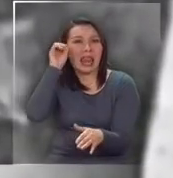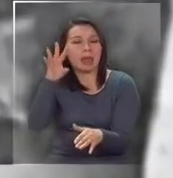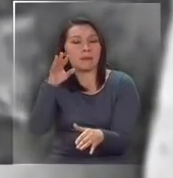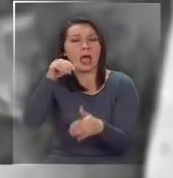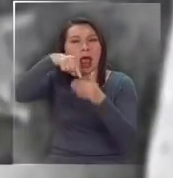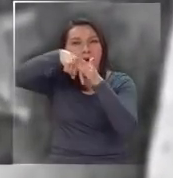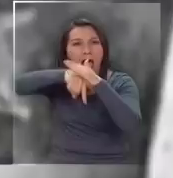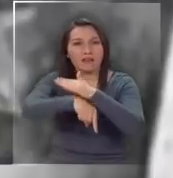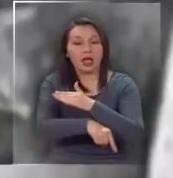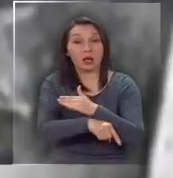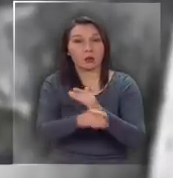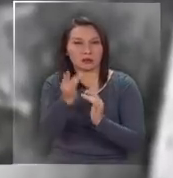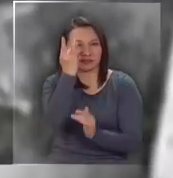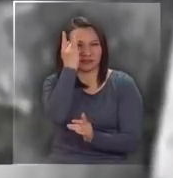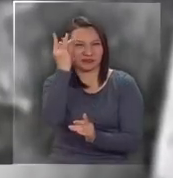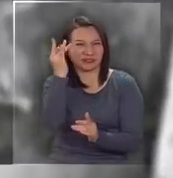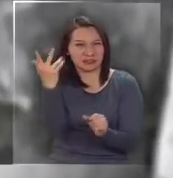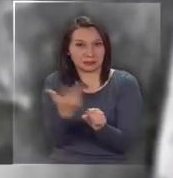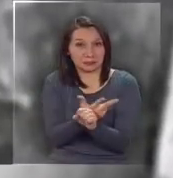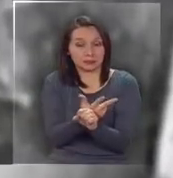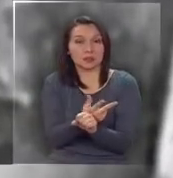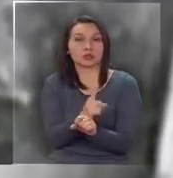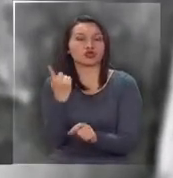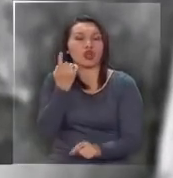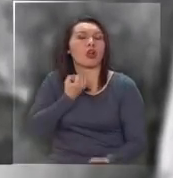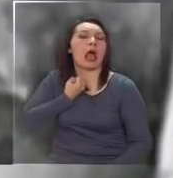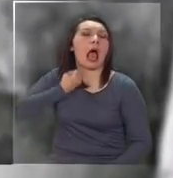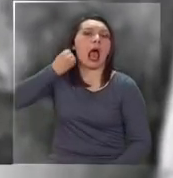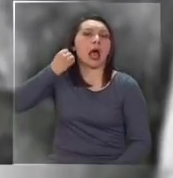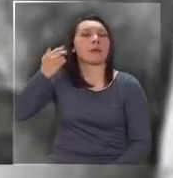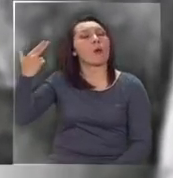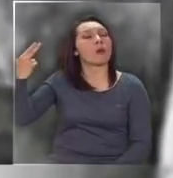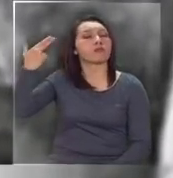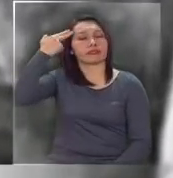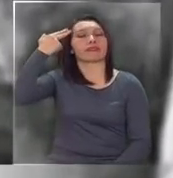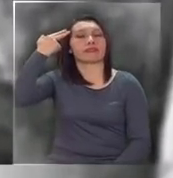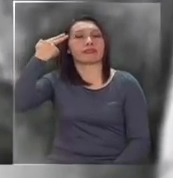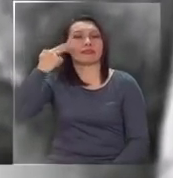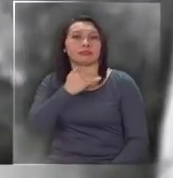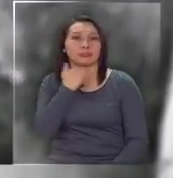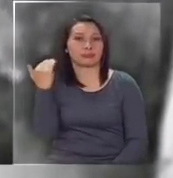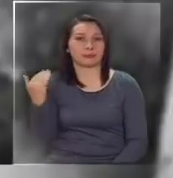más infames genios del mal se suicidó de un tiro en la cabeza.